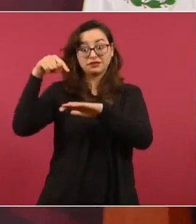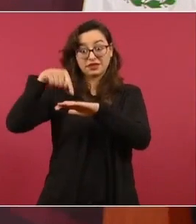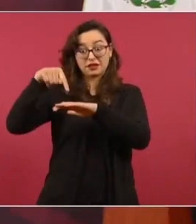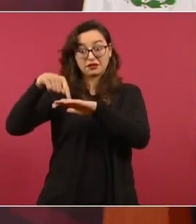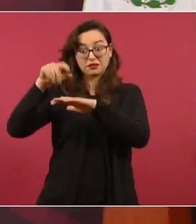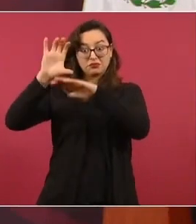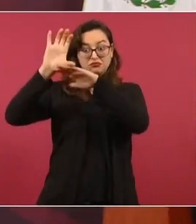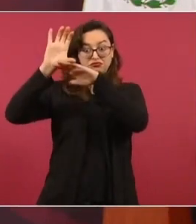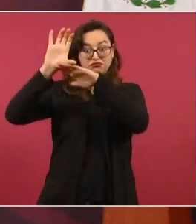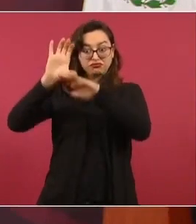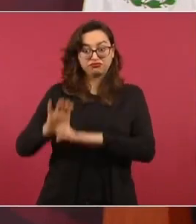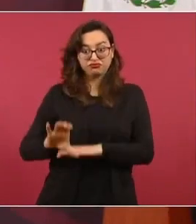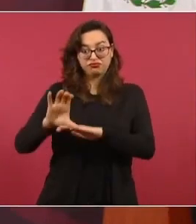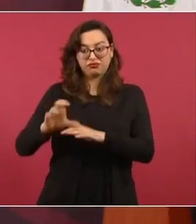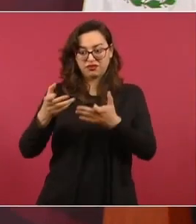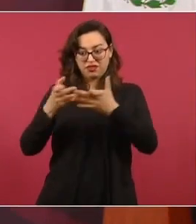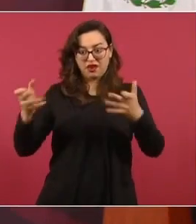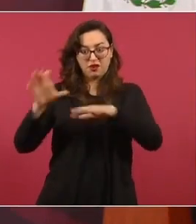y